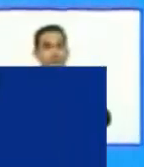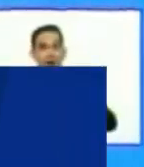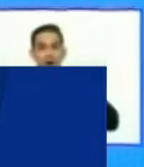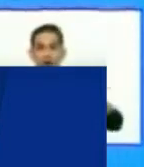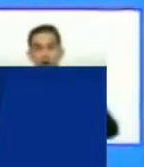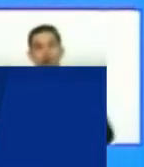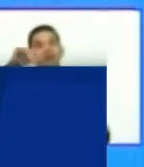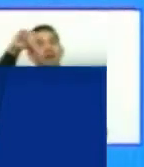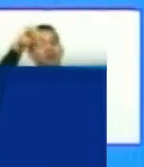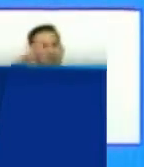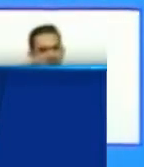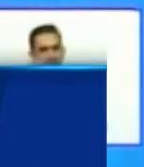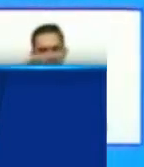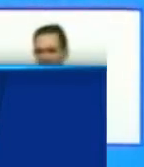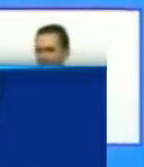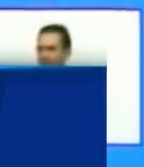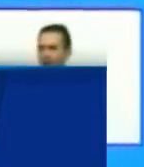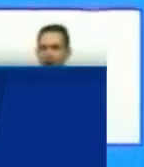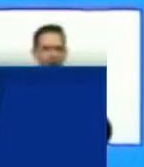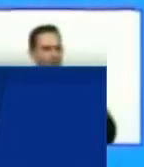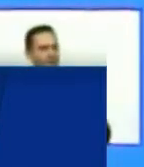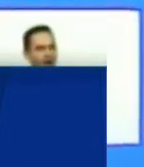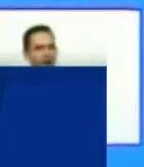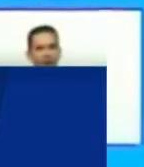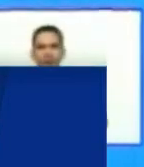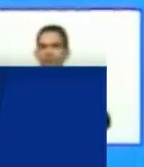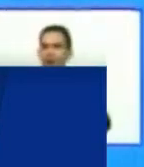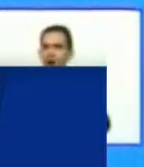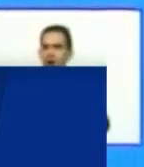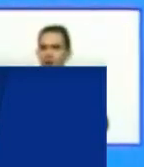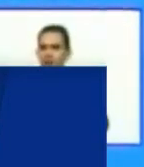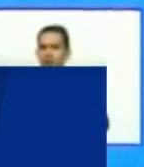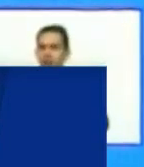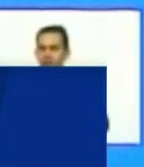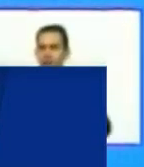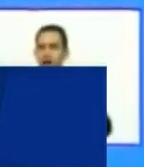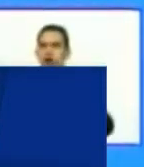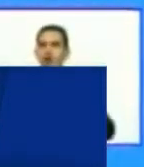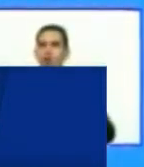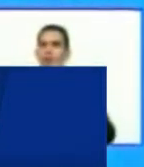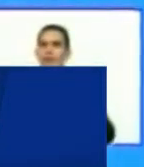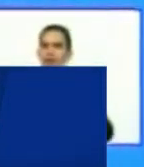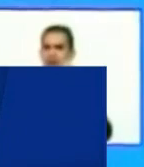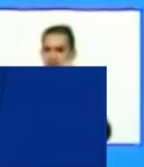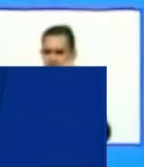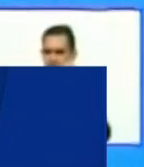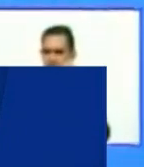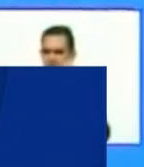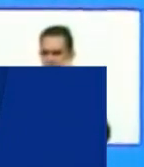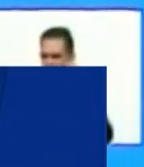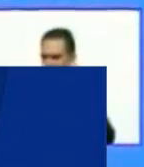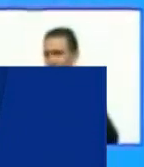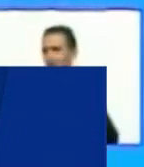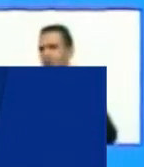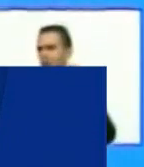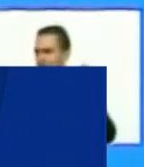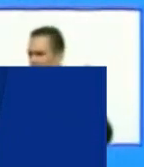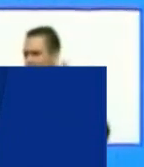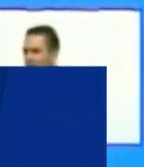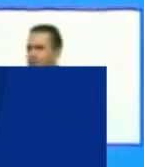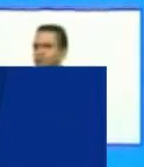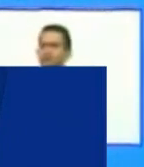centroamericano para defender estos principios que hoy nos unen.